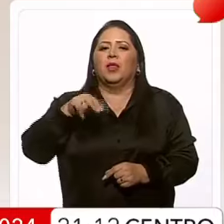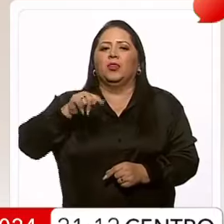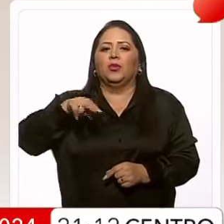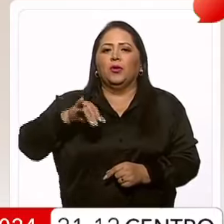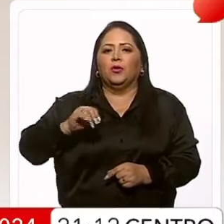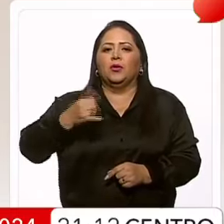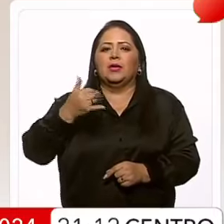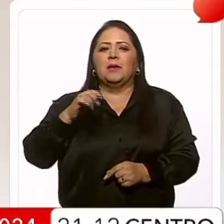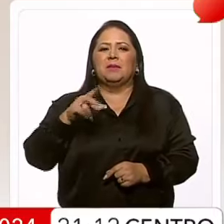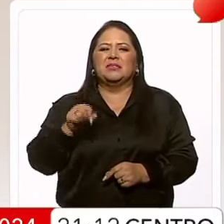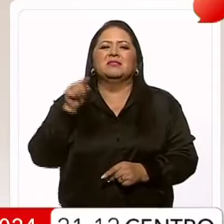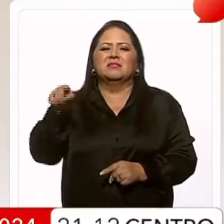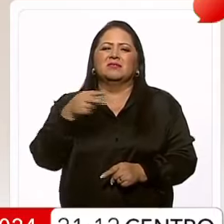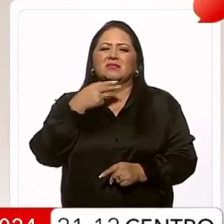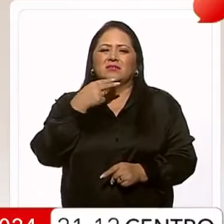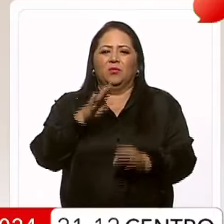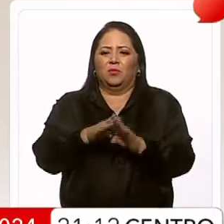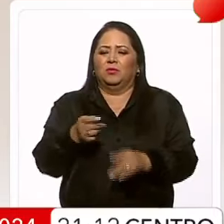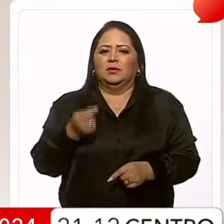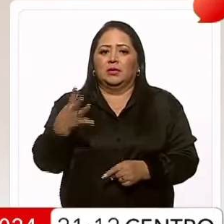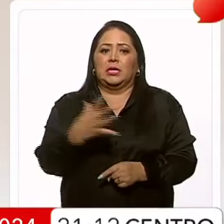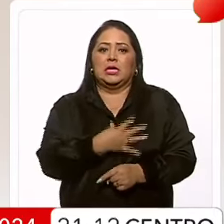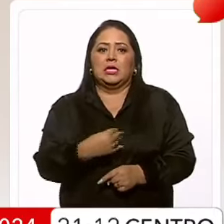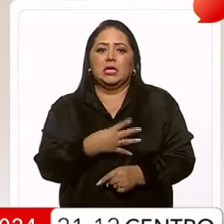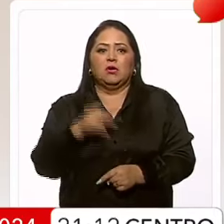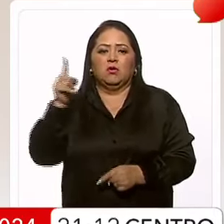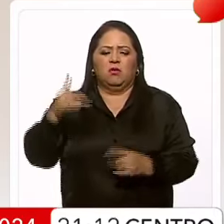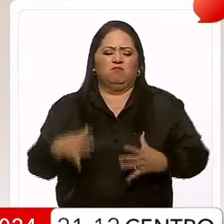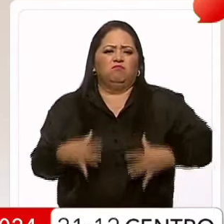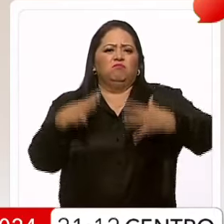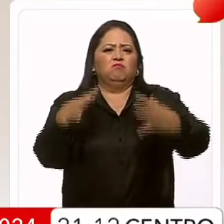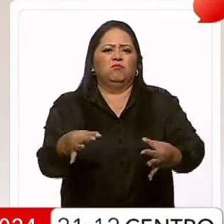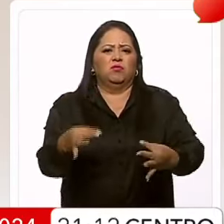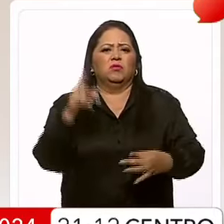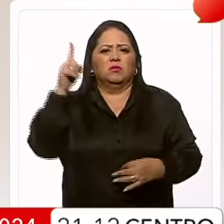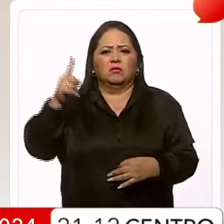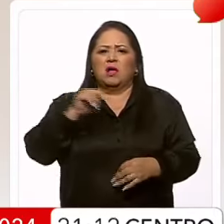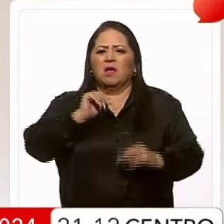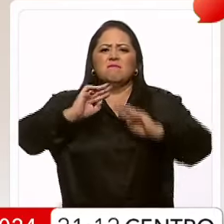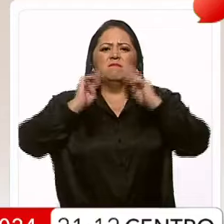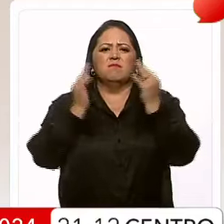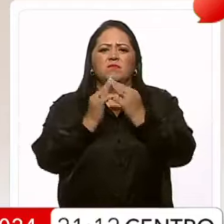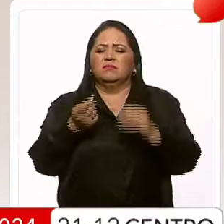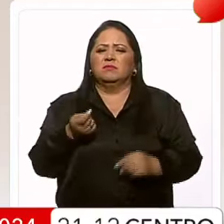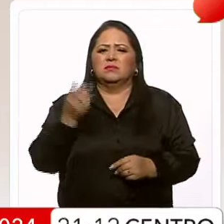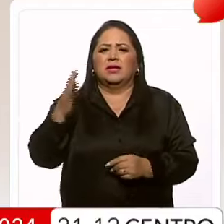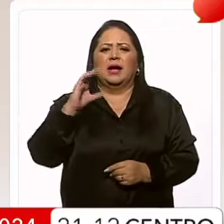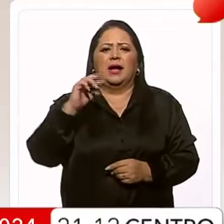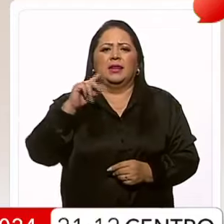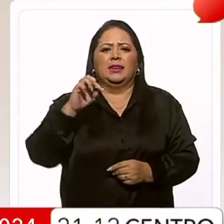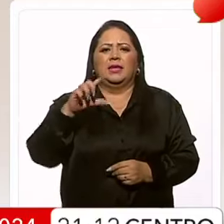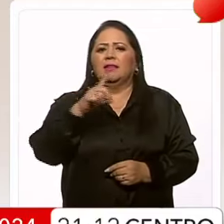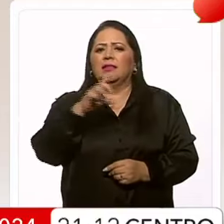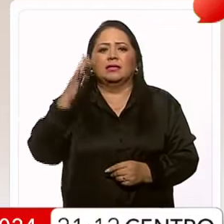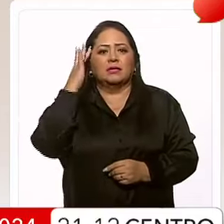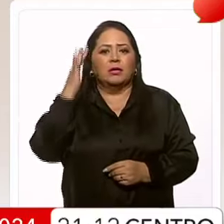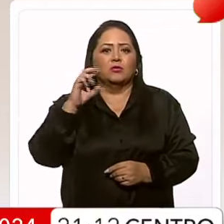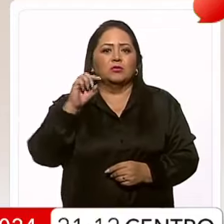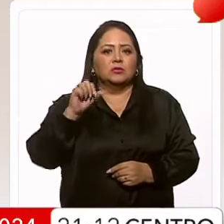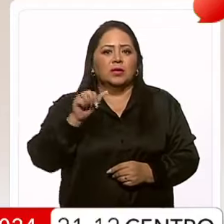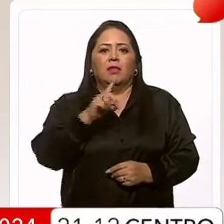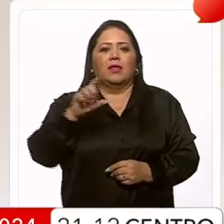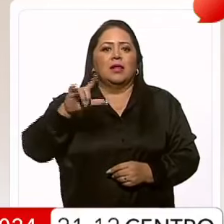de Luis Antonio Yepes Cervantes, conocido como El Monedas, y quien es hijo del fundador de la banda conocida como Cártel de Santa Rosa de Lima. En